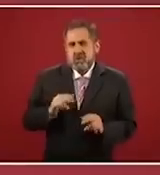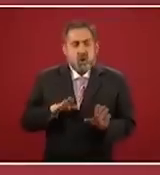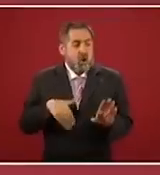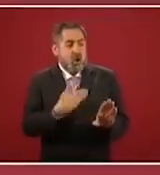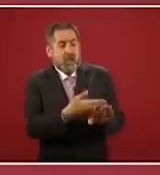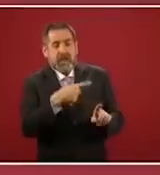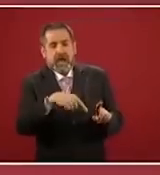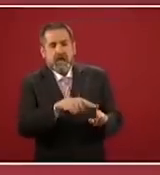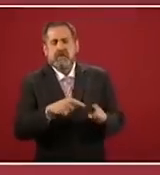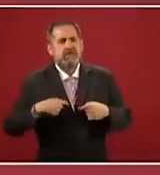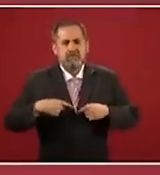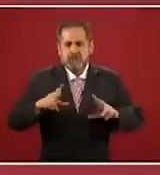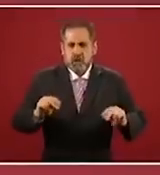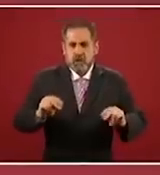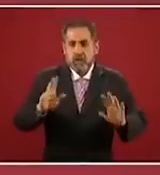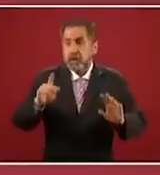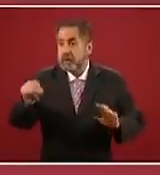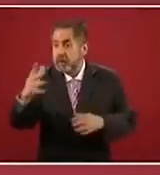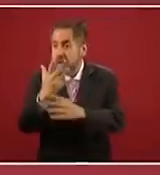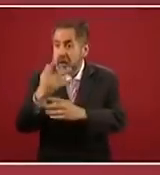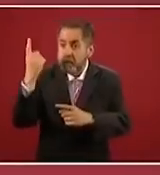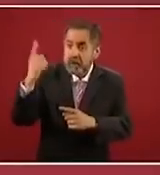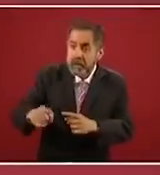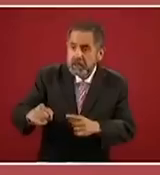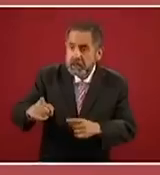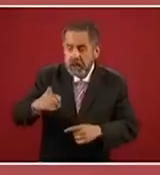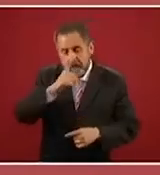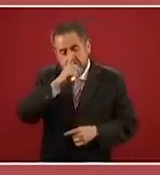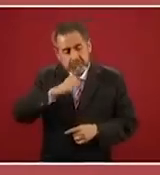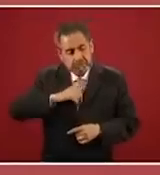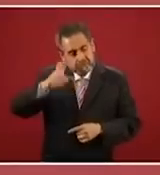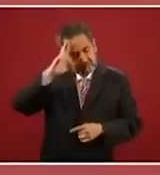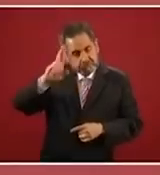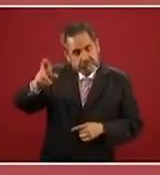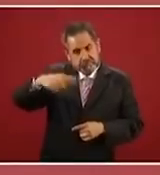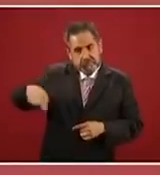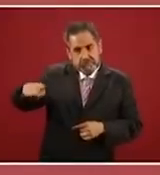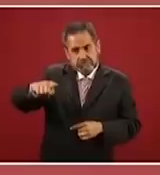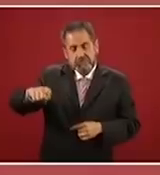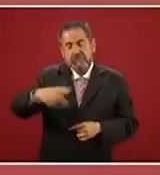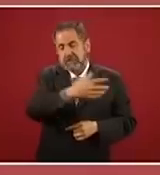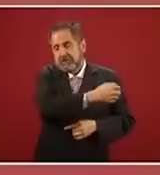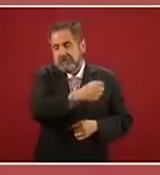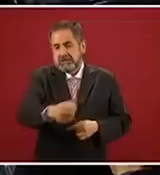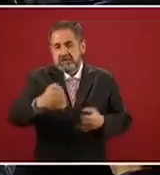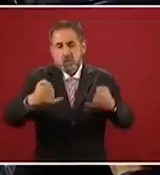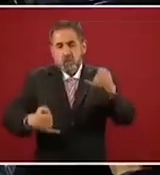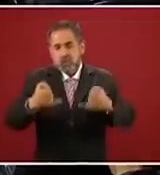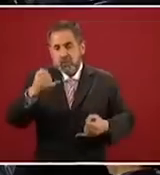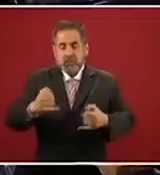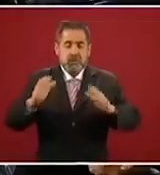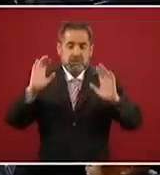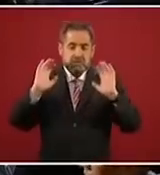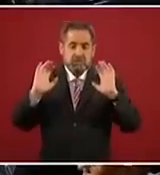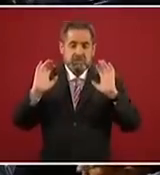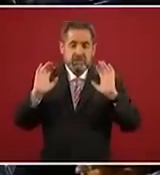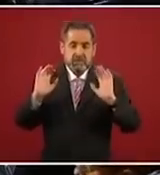pero respetaría la decisión de la gente y se lleva a cabo la consulta. Y